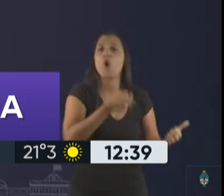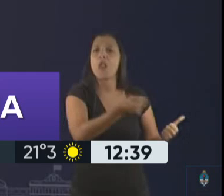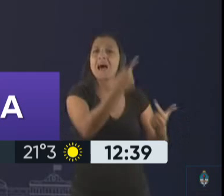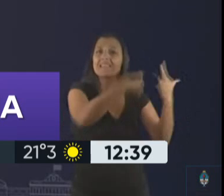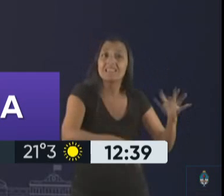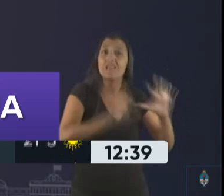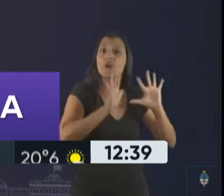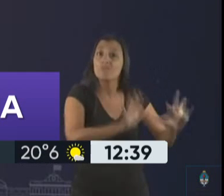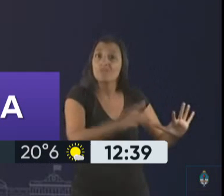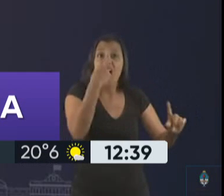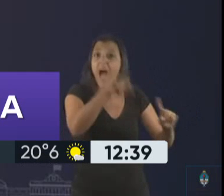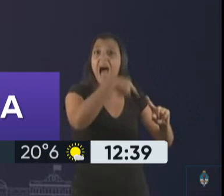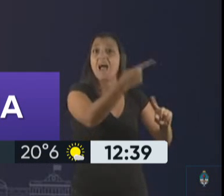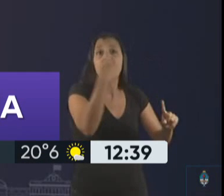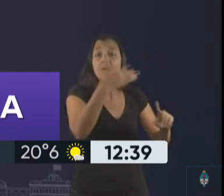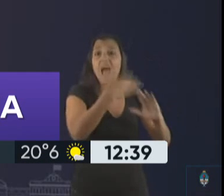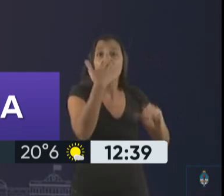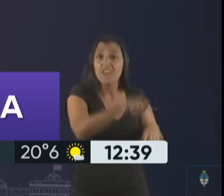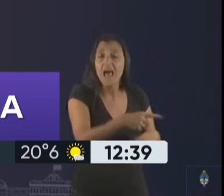delito terminó,